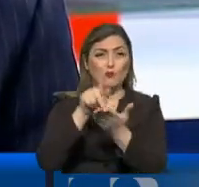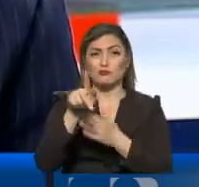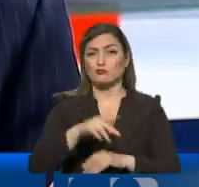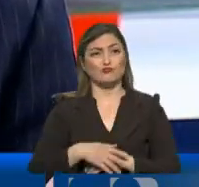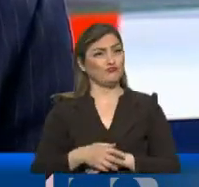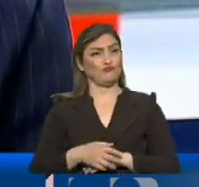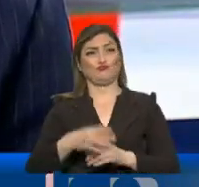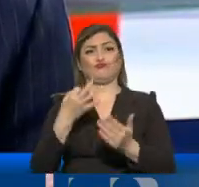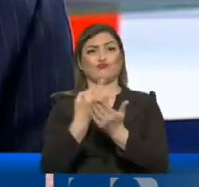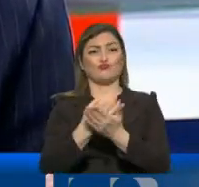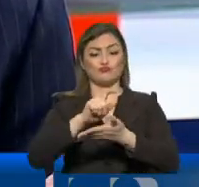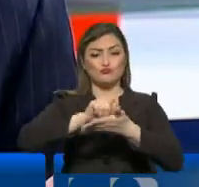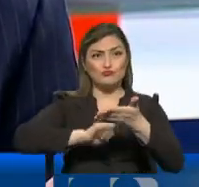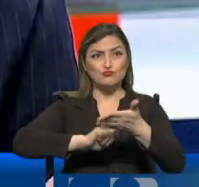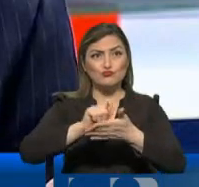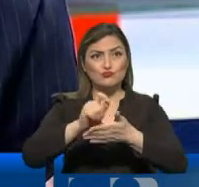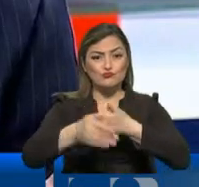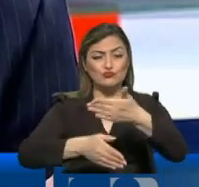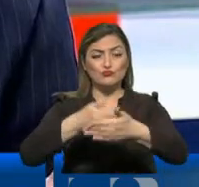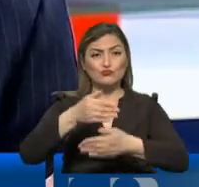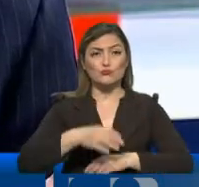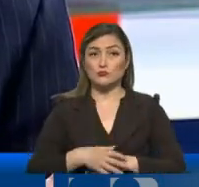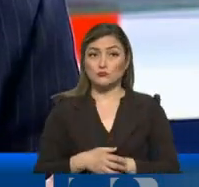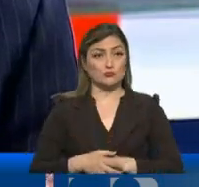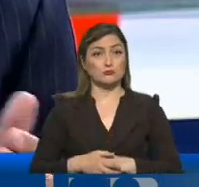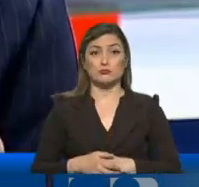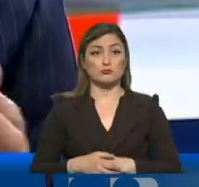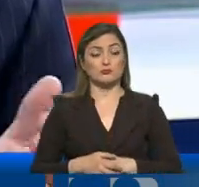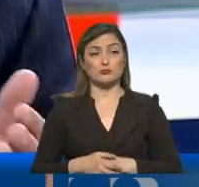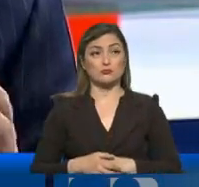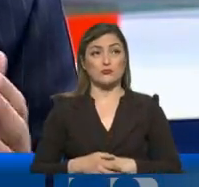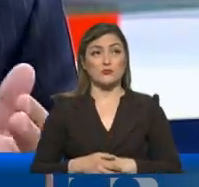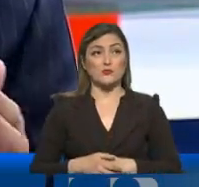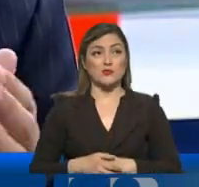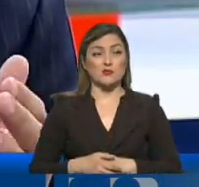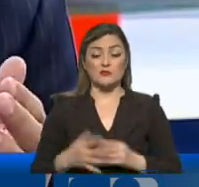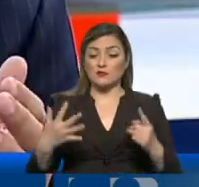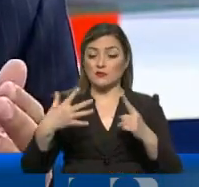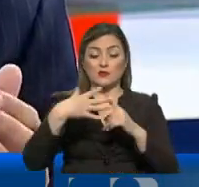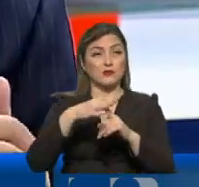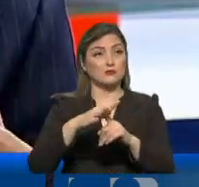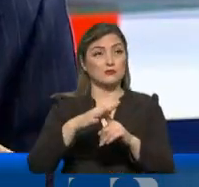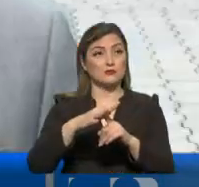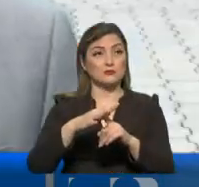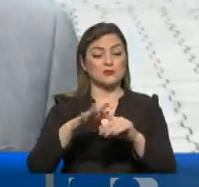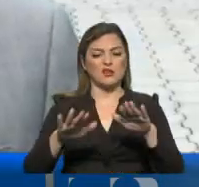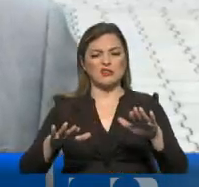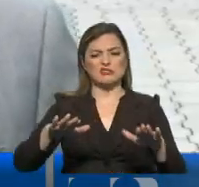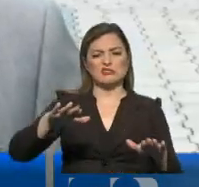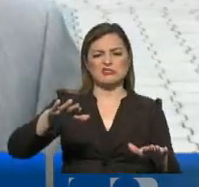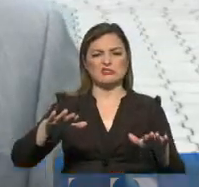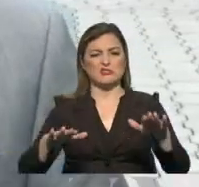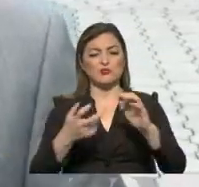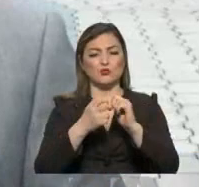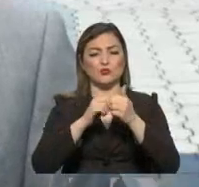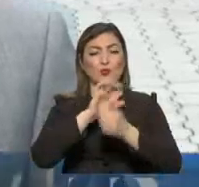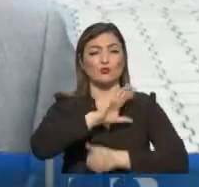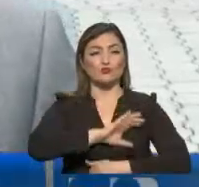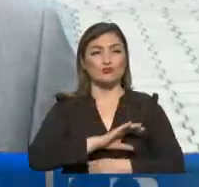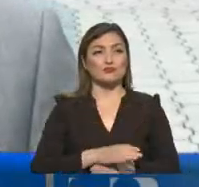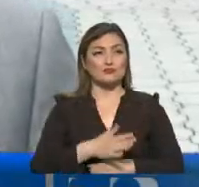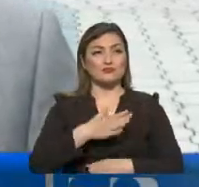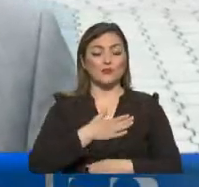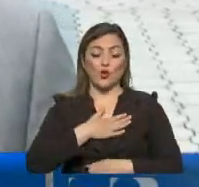sobre facturas de contratos regulares, es decir, aquellas acciones que en esta situación de inestabilidad. Aquí seguimos siendo